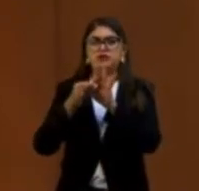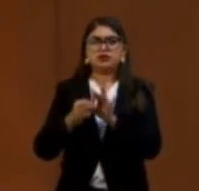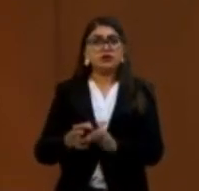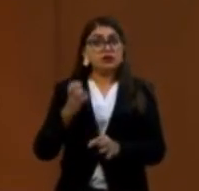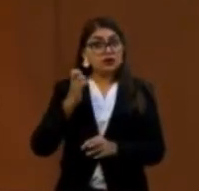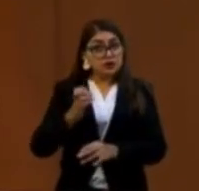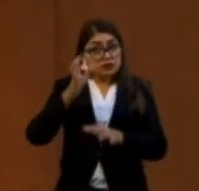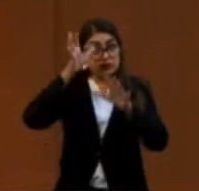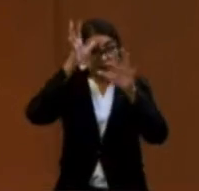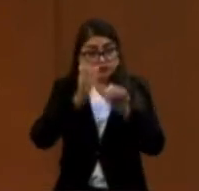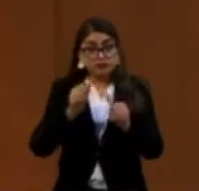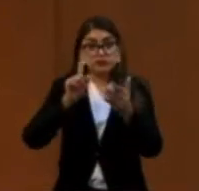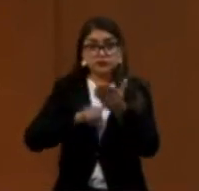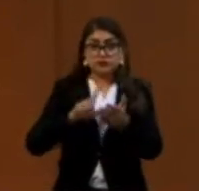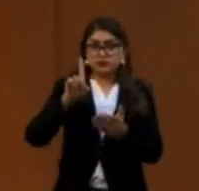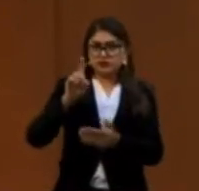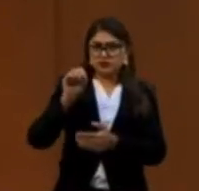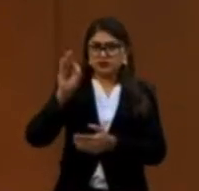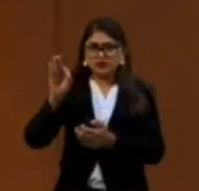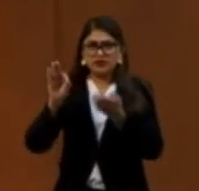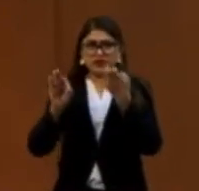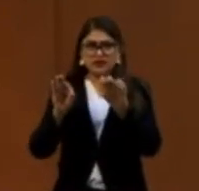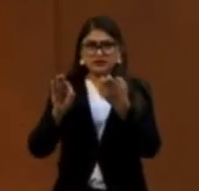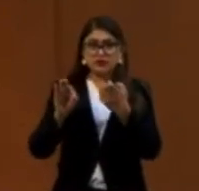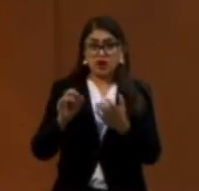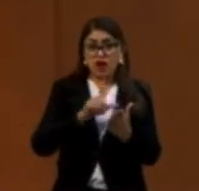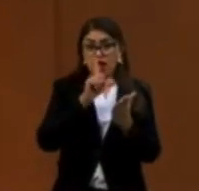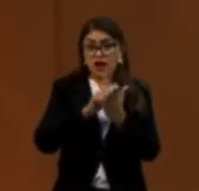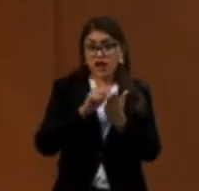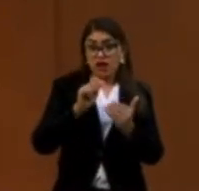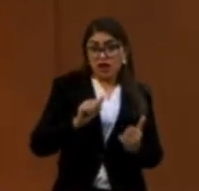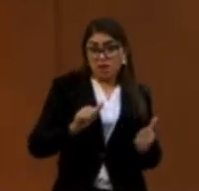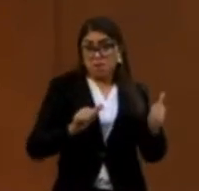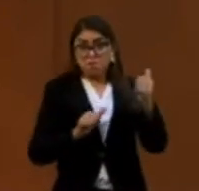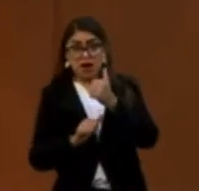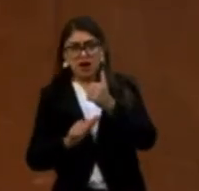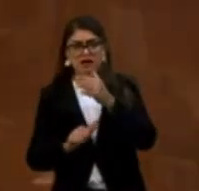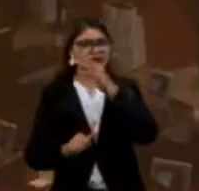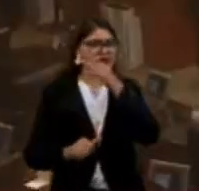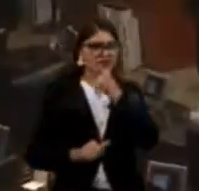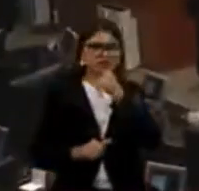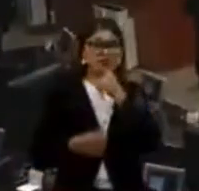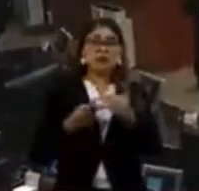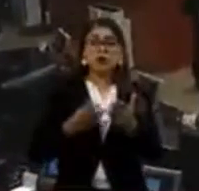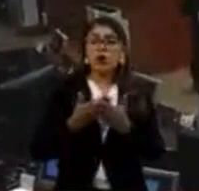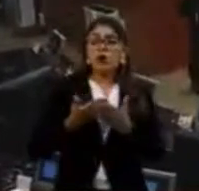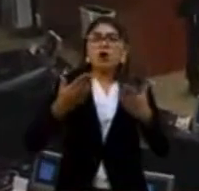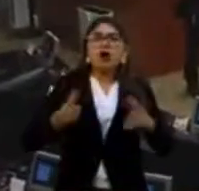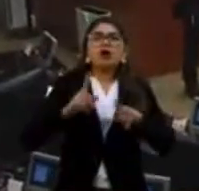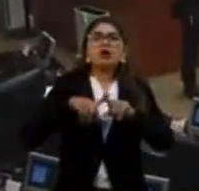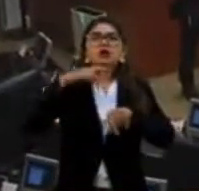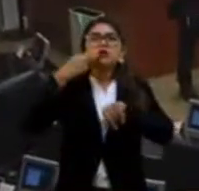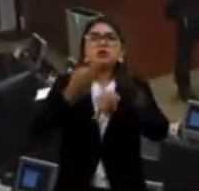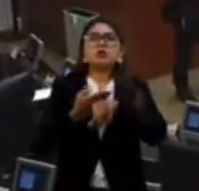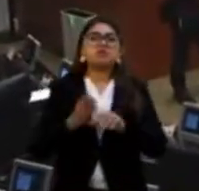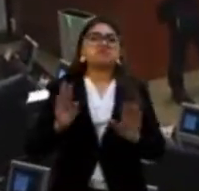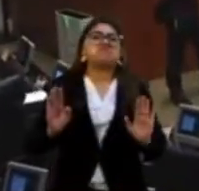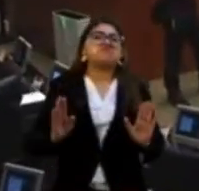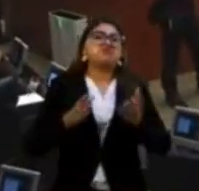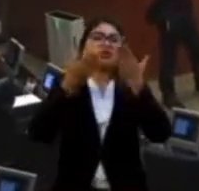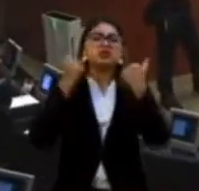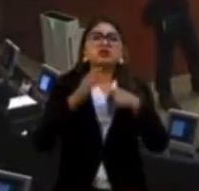acuerdo en el Diario Oficial no puede estar por encima de la ley. Y a la fecha no se sabe quién es el responsable porque se echaban